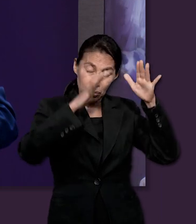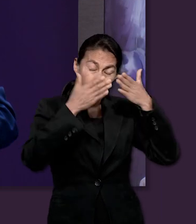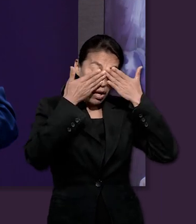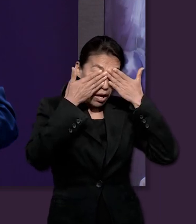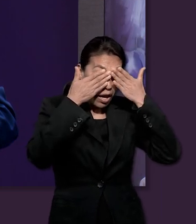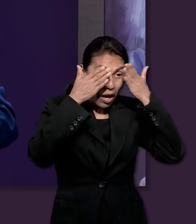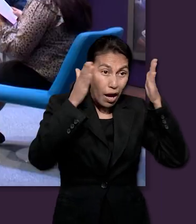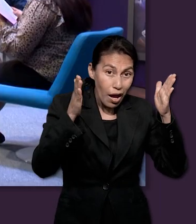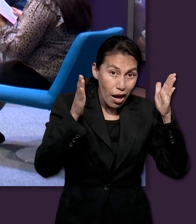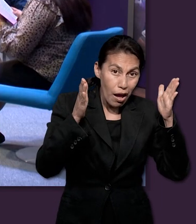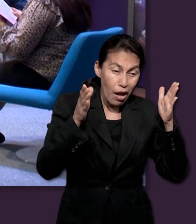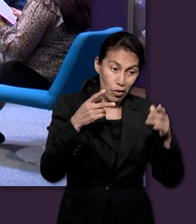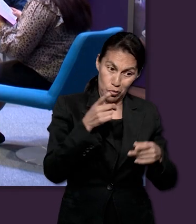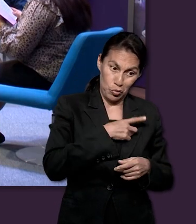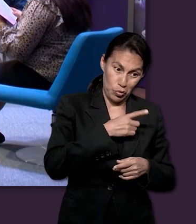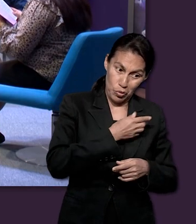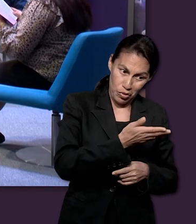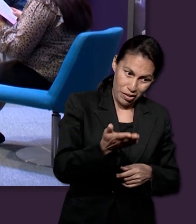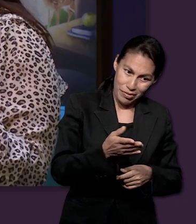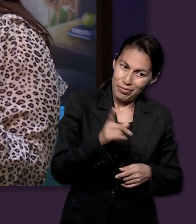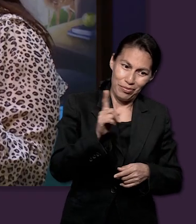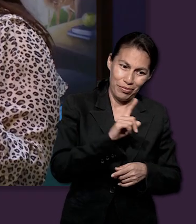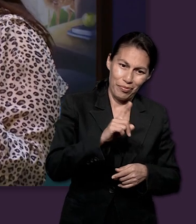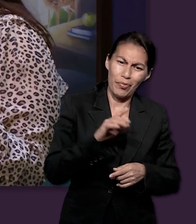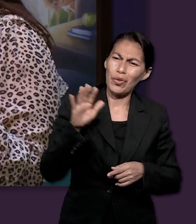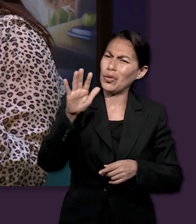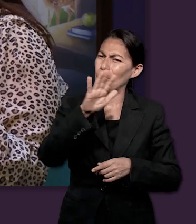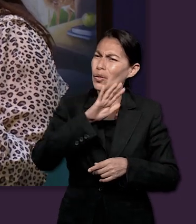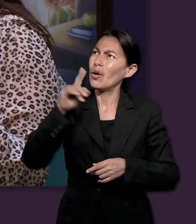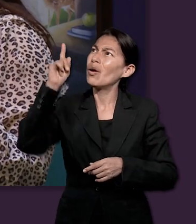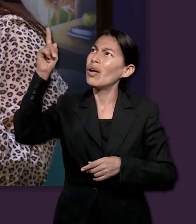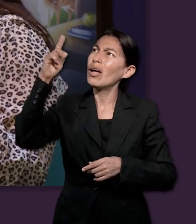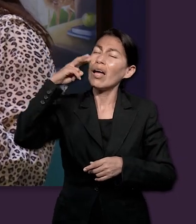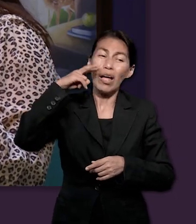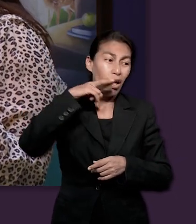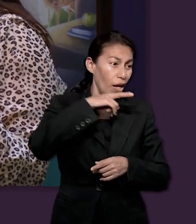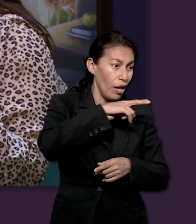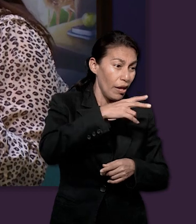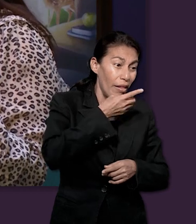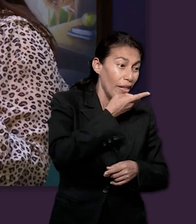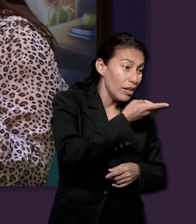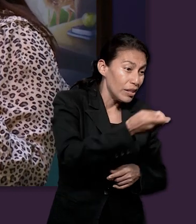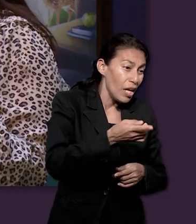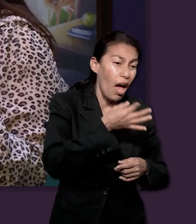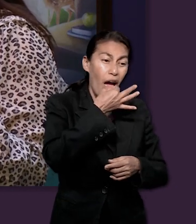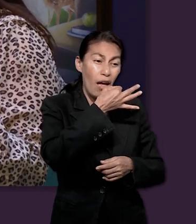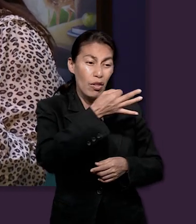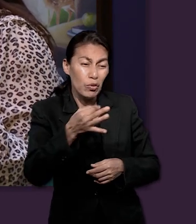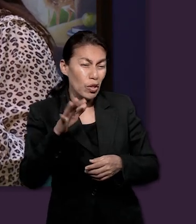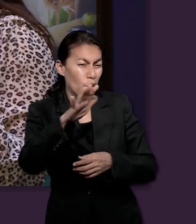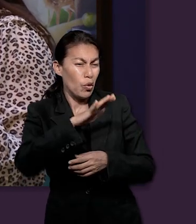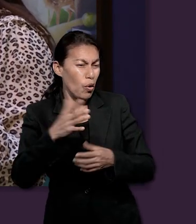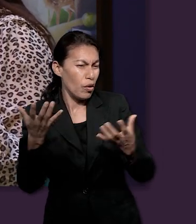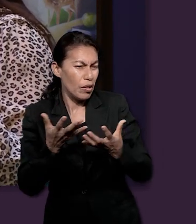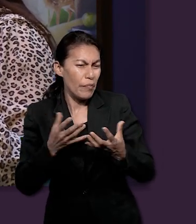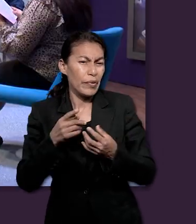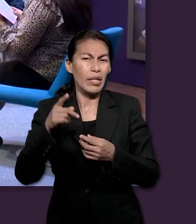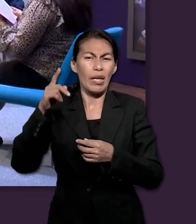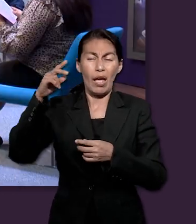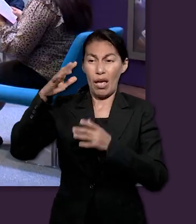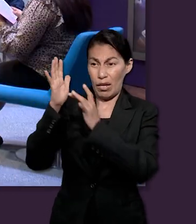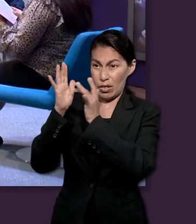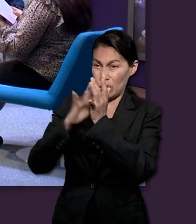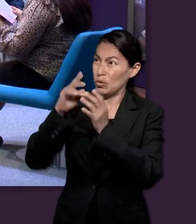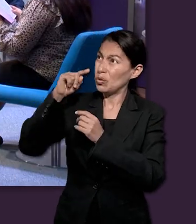verdad. Porque no hablará por su propia cuenta, sino que hablará todo lo que oyere, y os hará saber las cosas que habrán de venir. Él